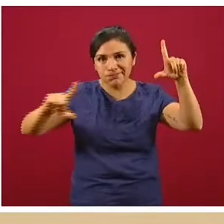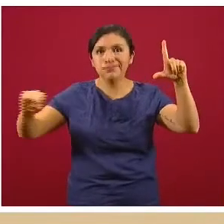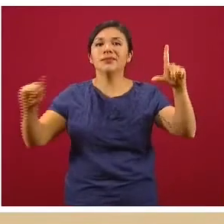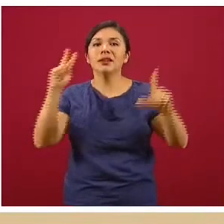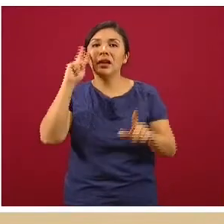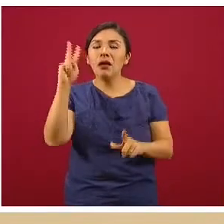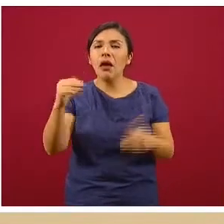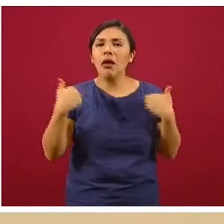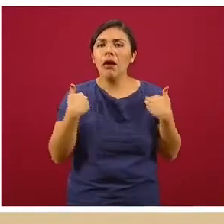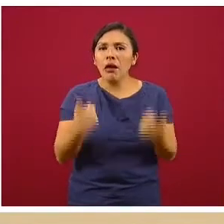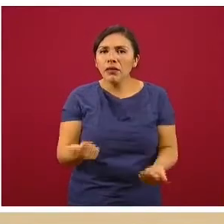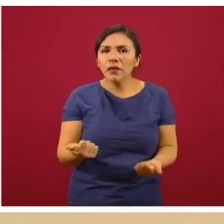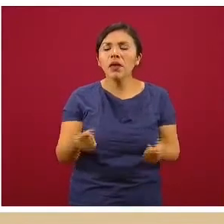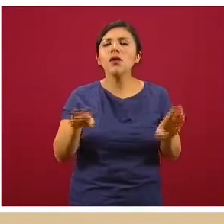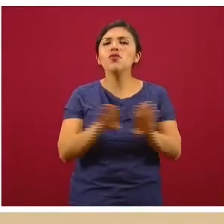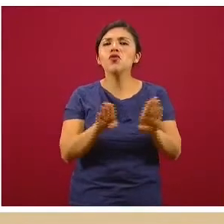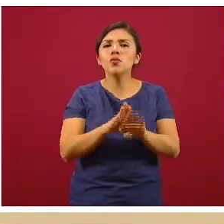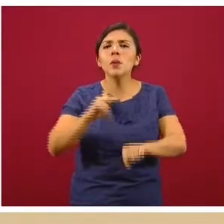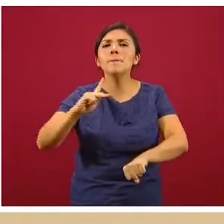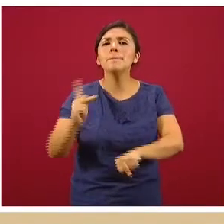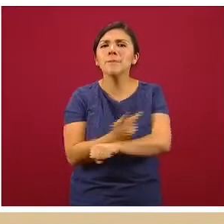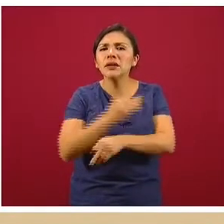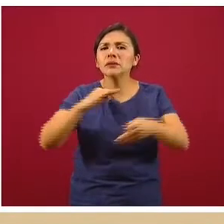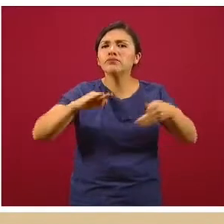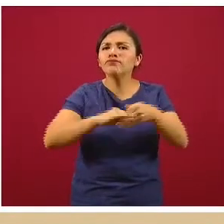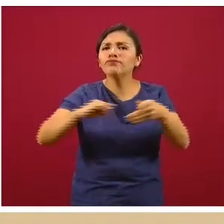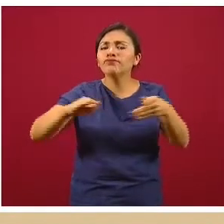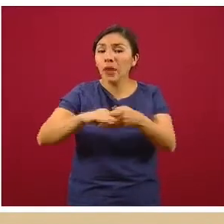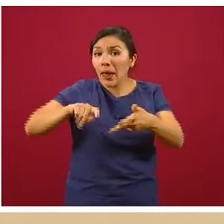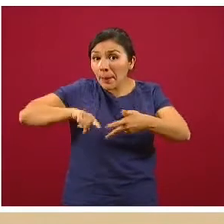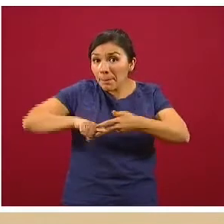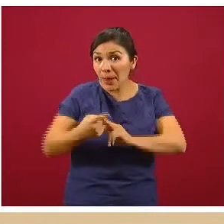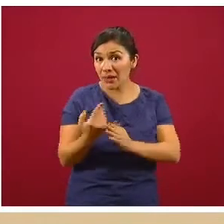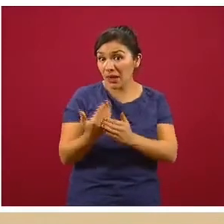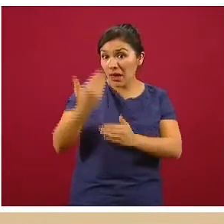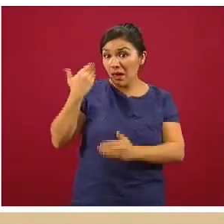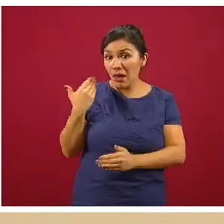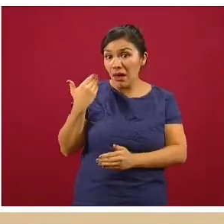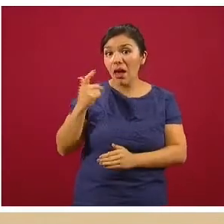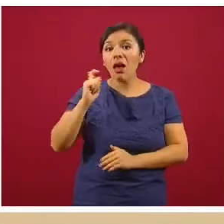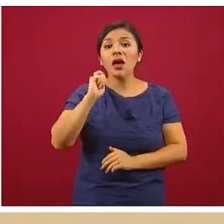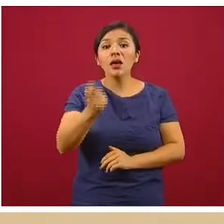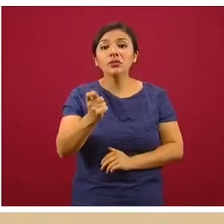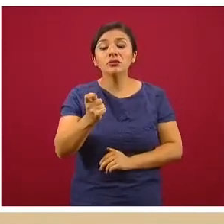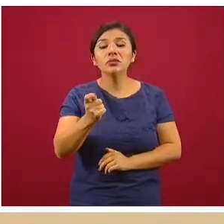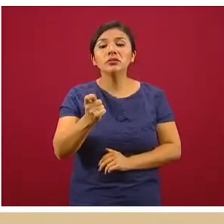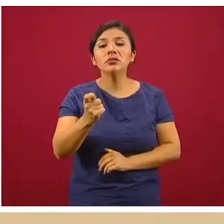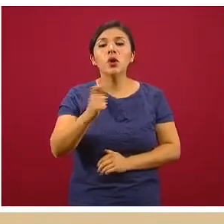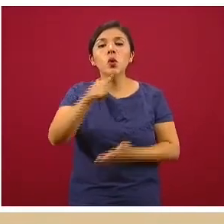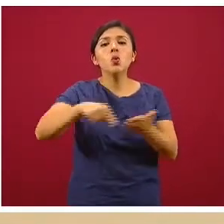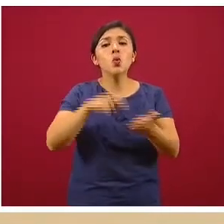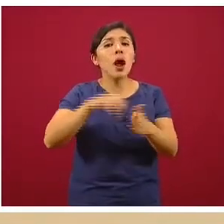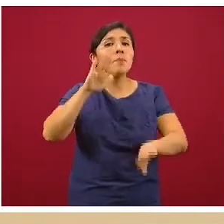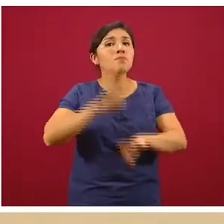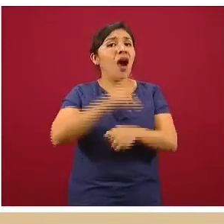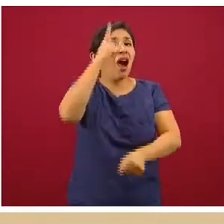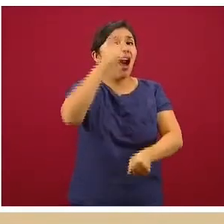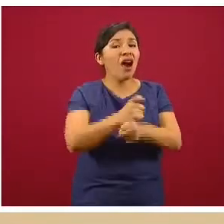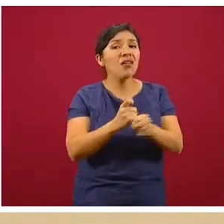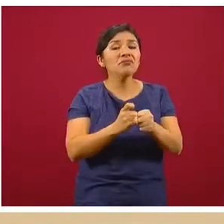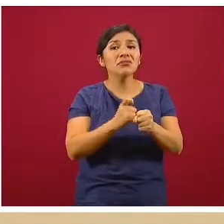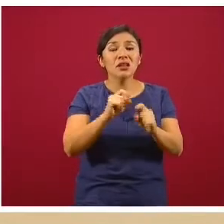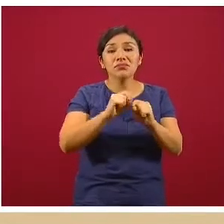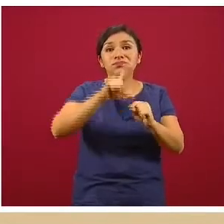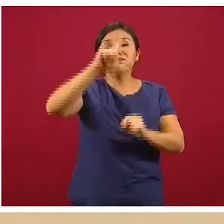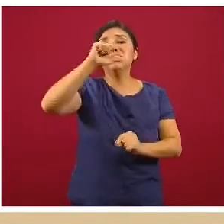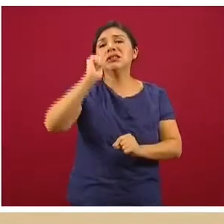columnas, cómo ha sido la constante desde que empezó la epidemia. La zona más afectada ha